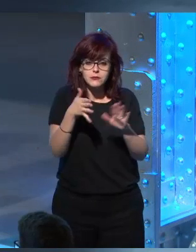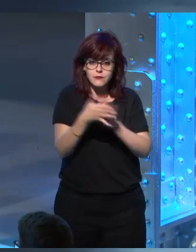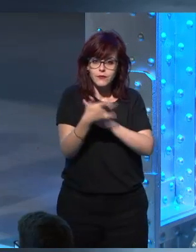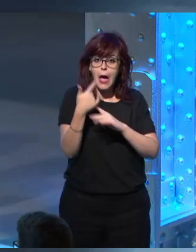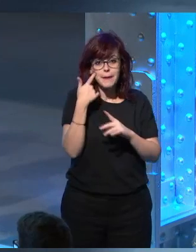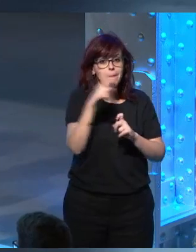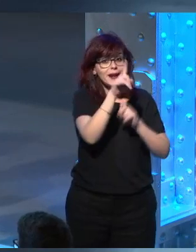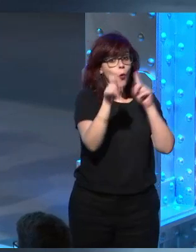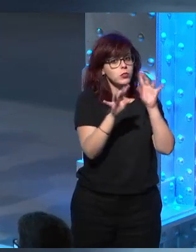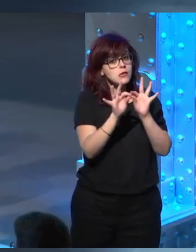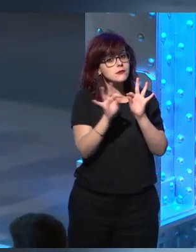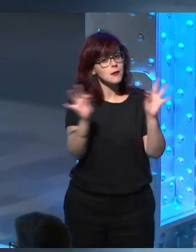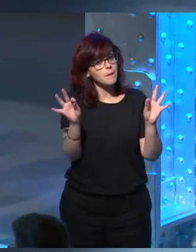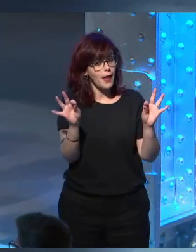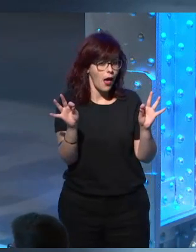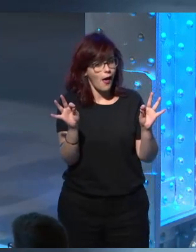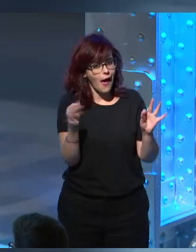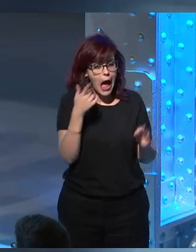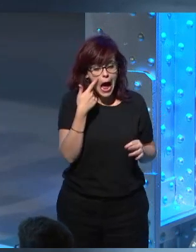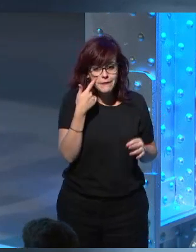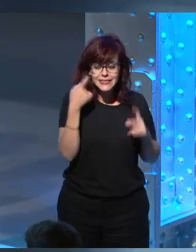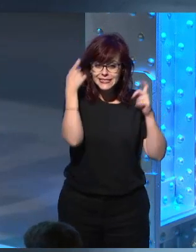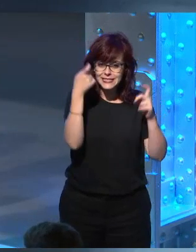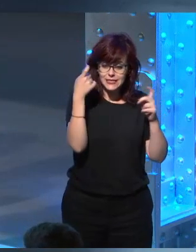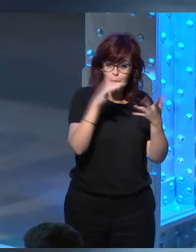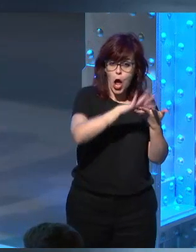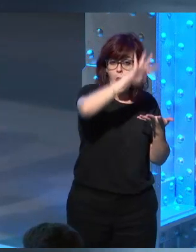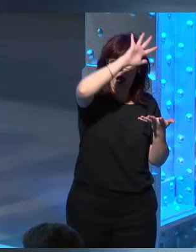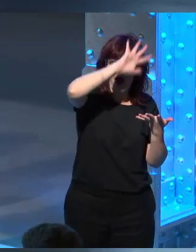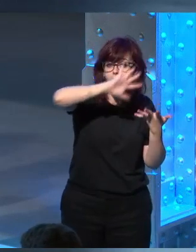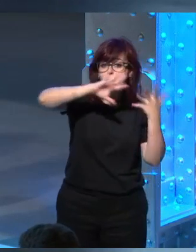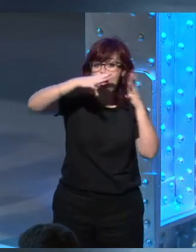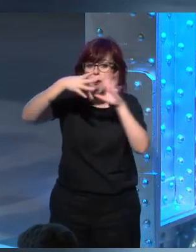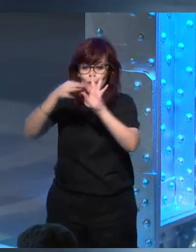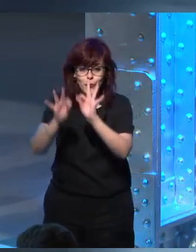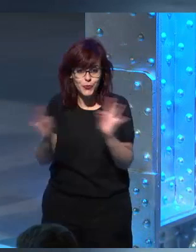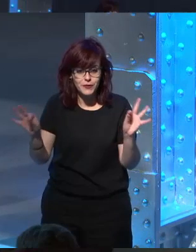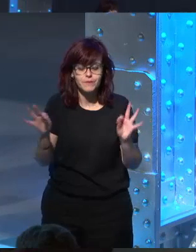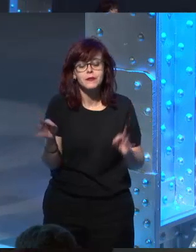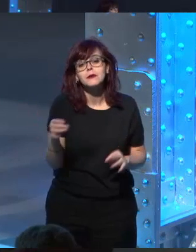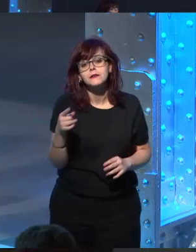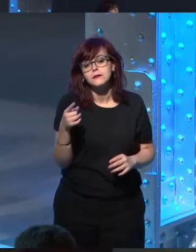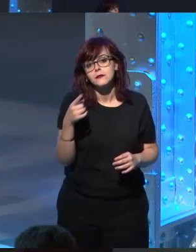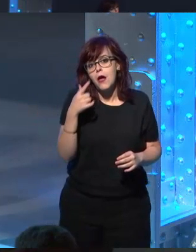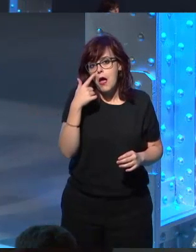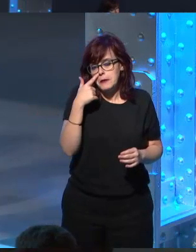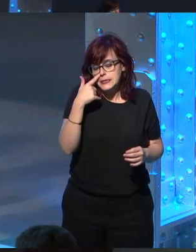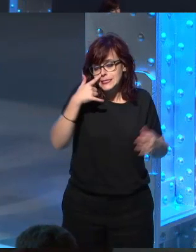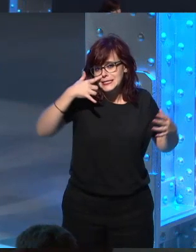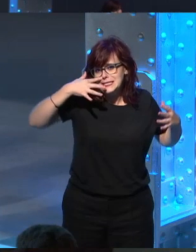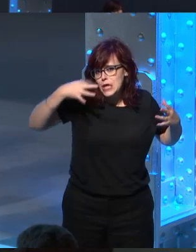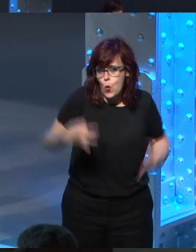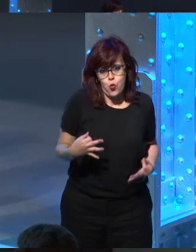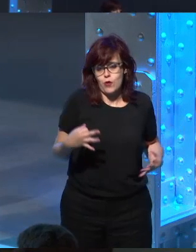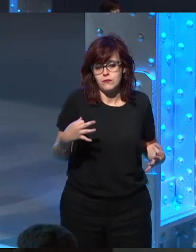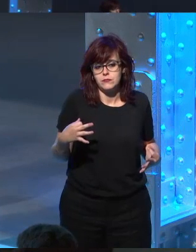pregunta. Es ejemplo práctico de lo que está yendo el Vida en Martes. No, yo creo que seguro, claro que ocurre.